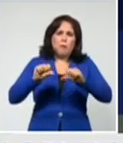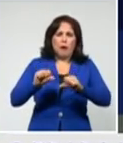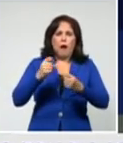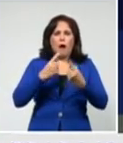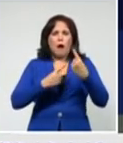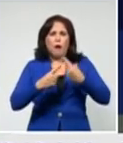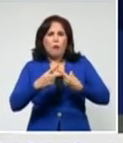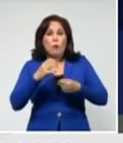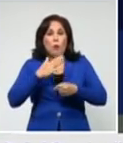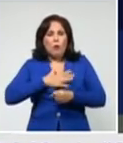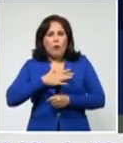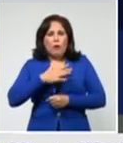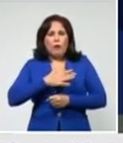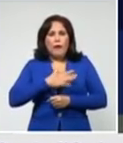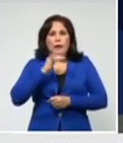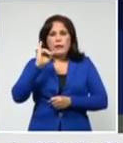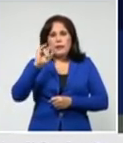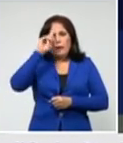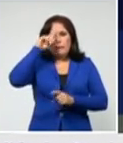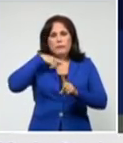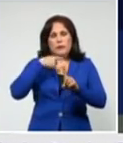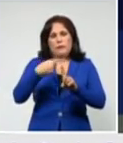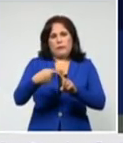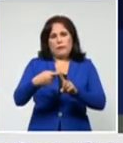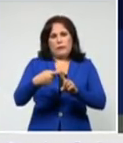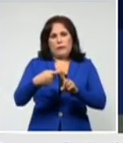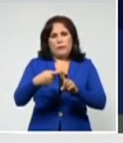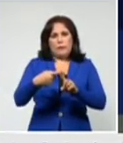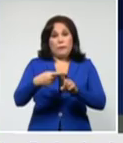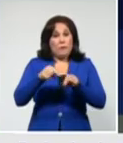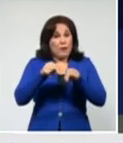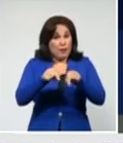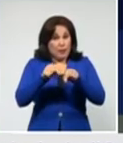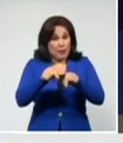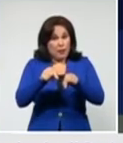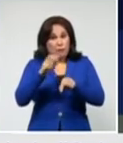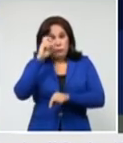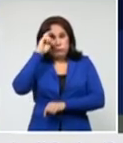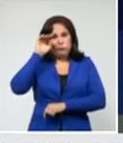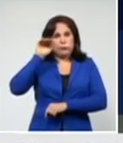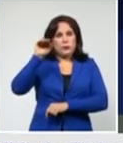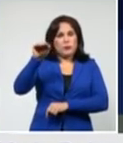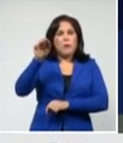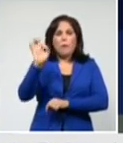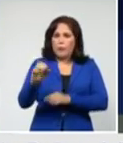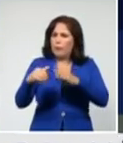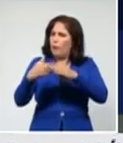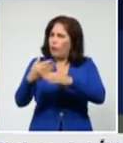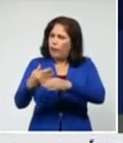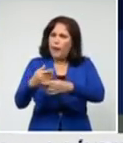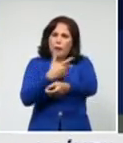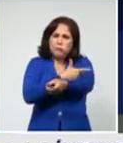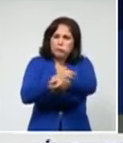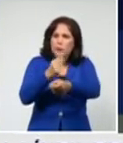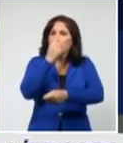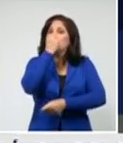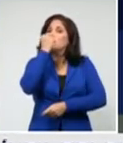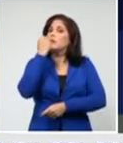desde el 6 de septiembre. Ahí inmediatamente se ingresó, ese mismo día se hicieron los estudios,